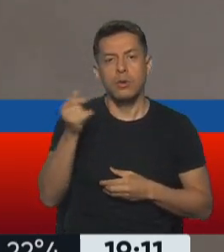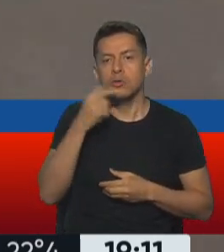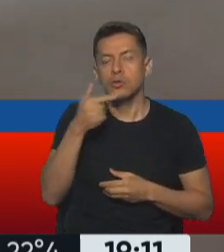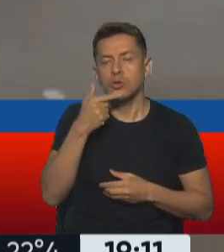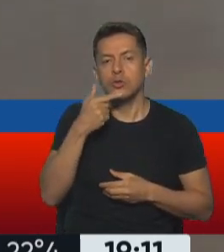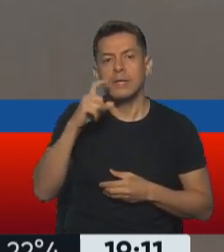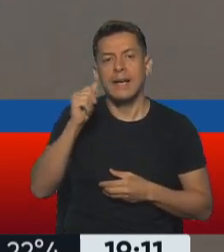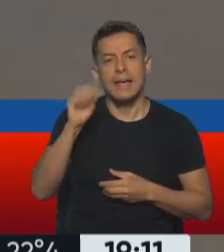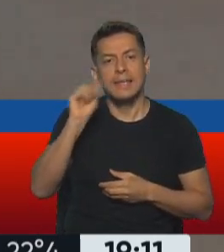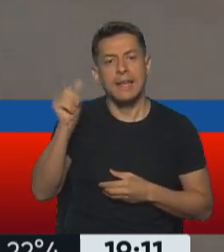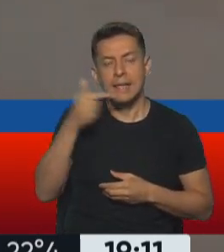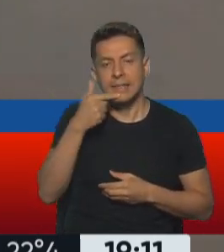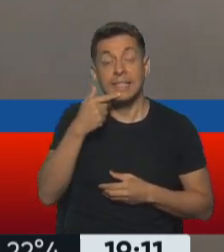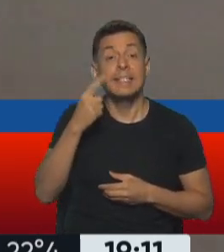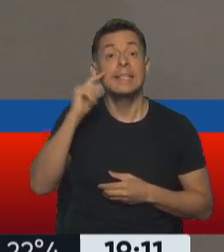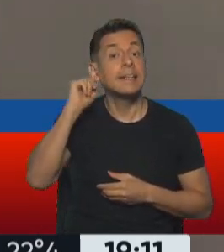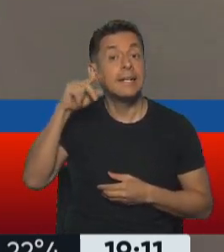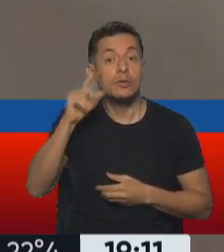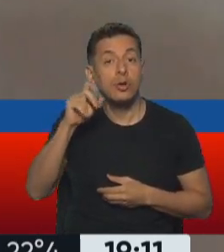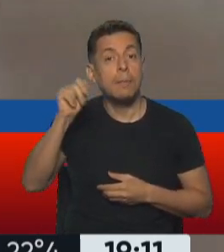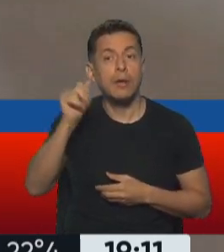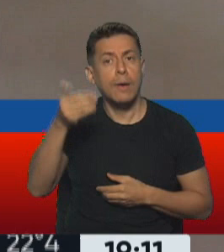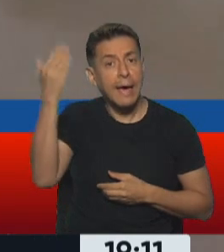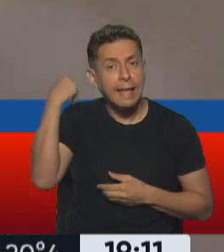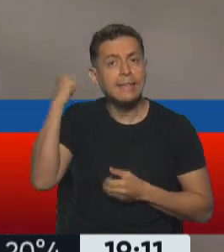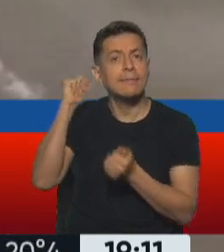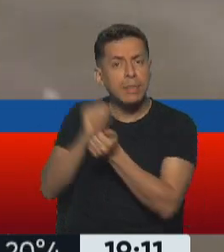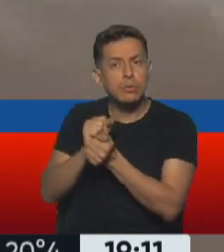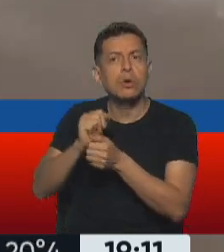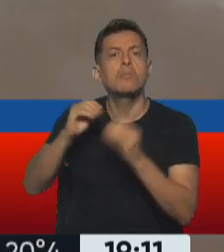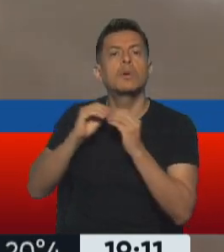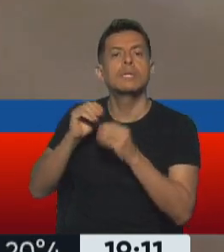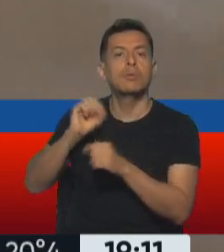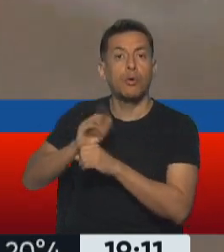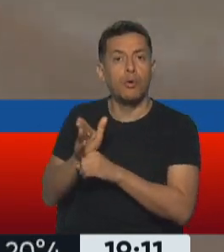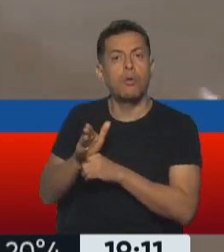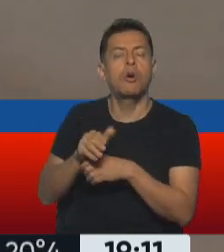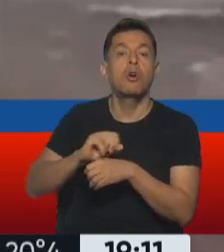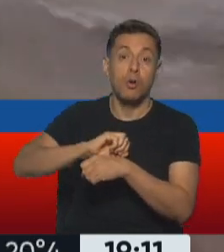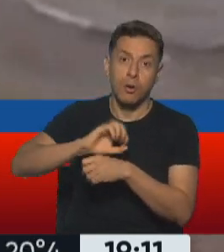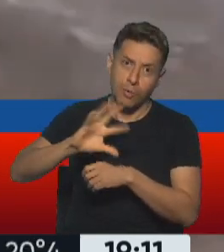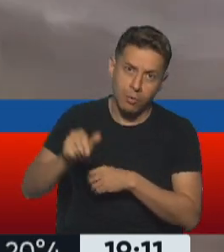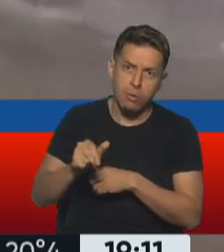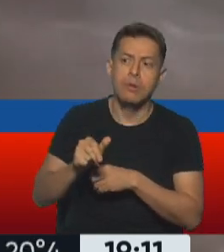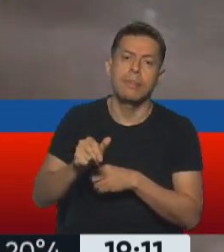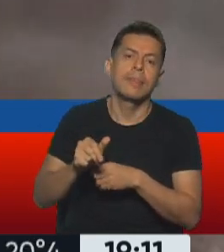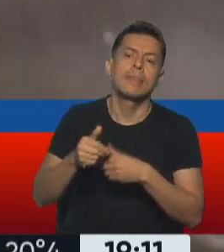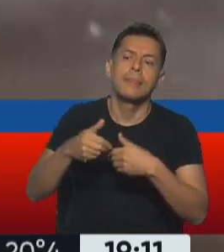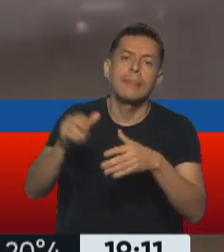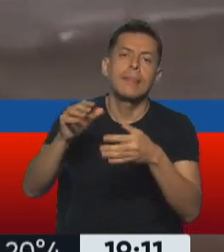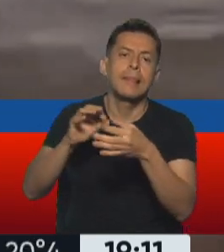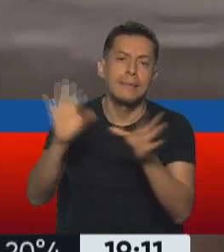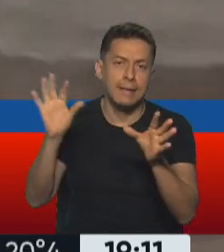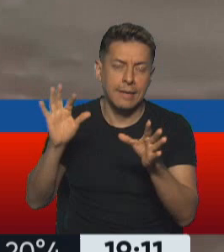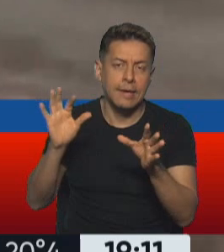Ignacio Pardo, quien había estado preso en una causa por robo y había sido beneficiado con una libertad